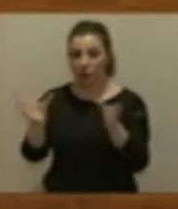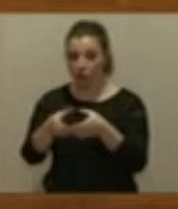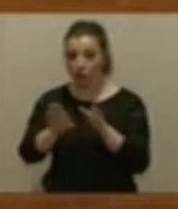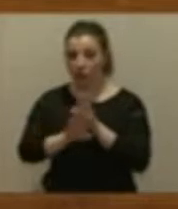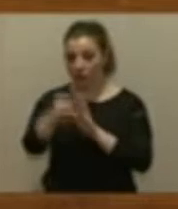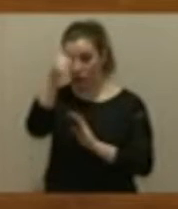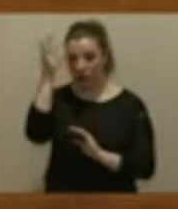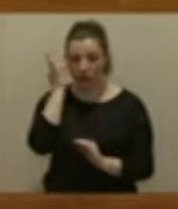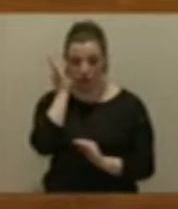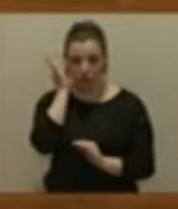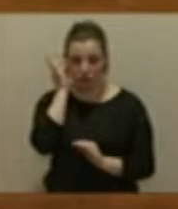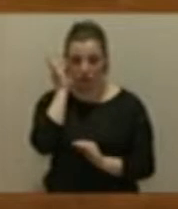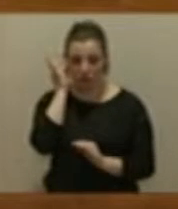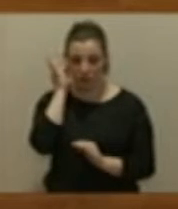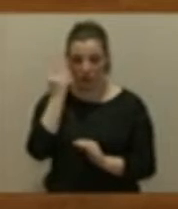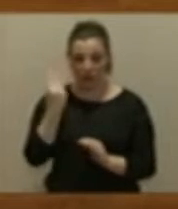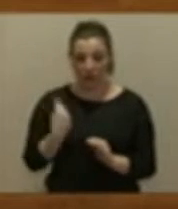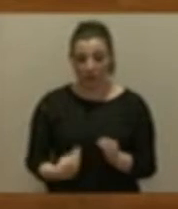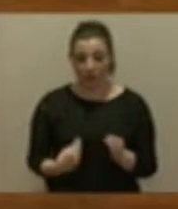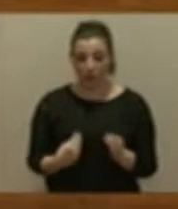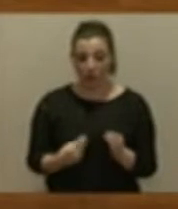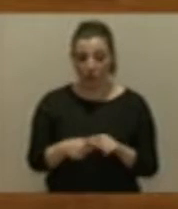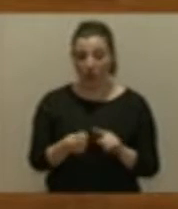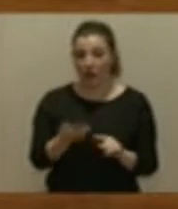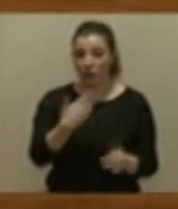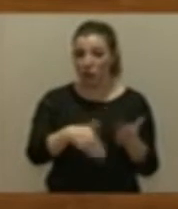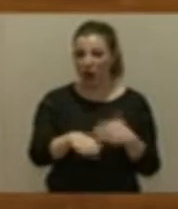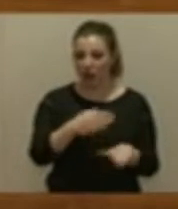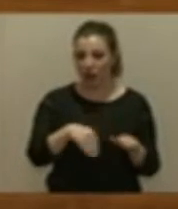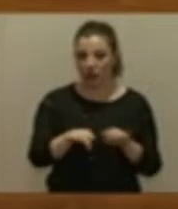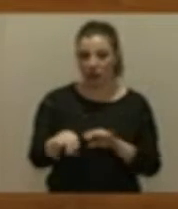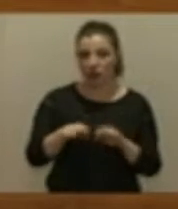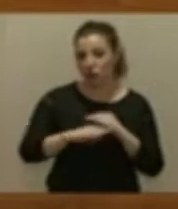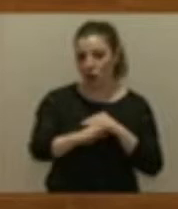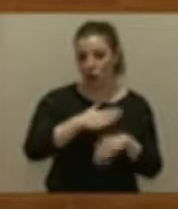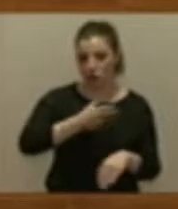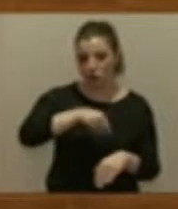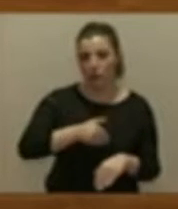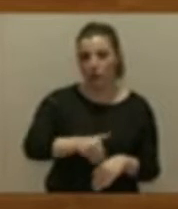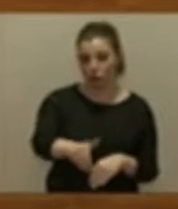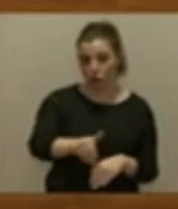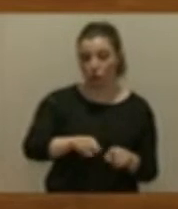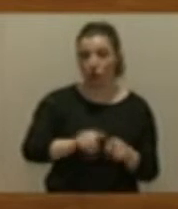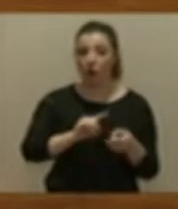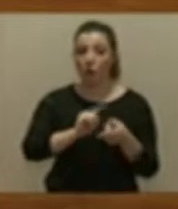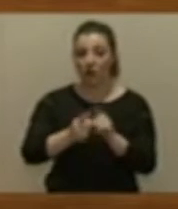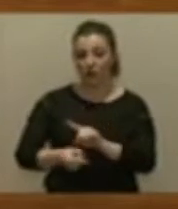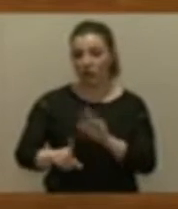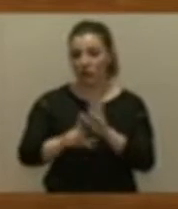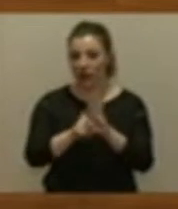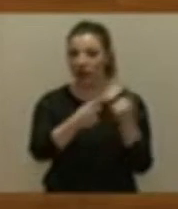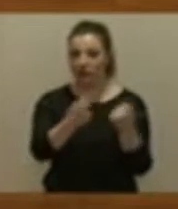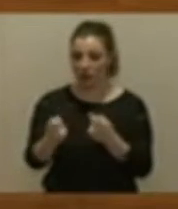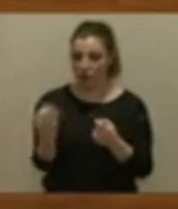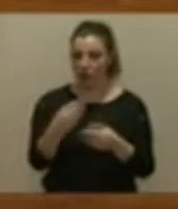vecinos y vecinas con el de quienes han especulado con nuestro suelo y nuestro futuro, realizar las modificaciones legislativas necesarias para